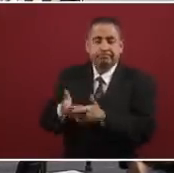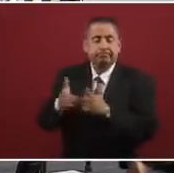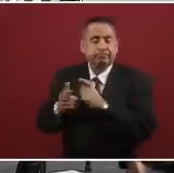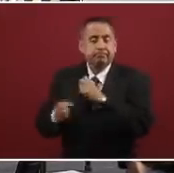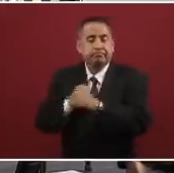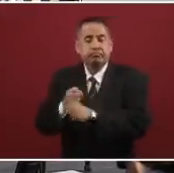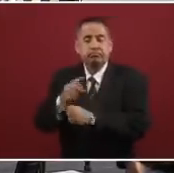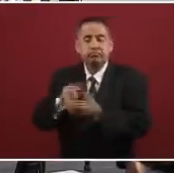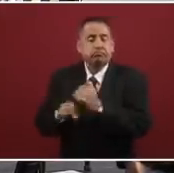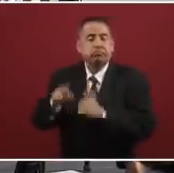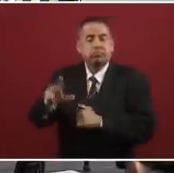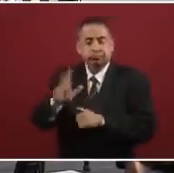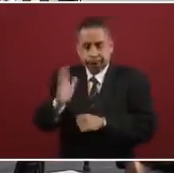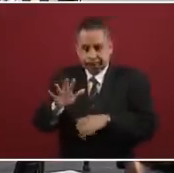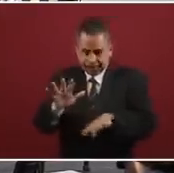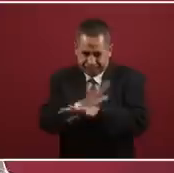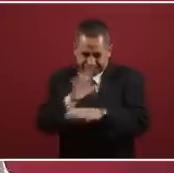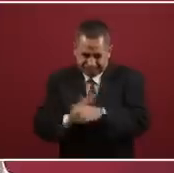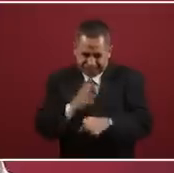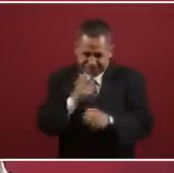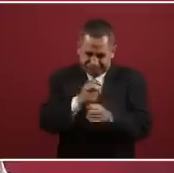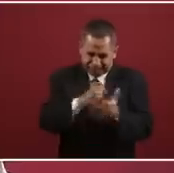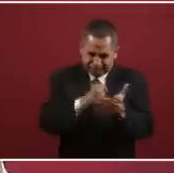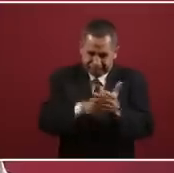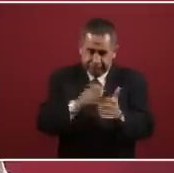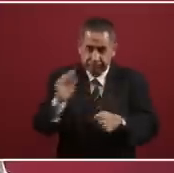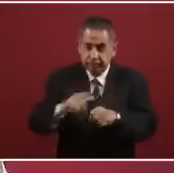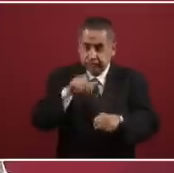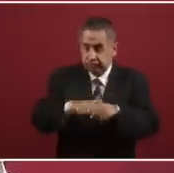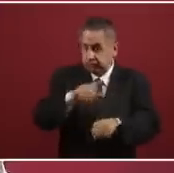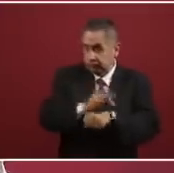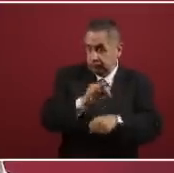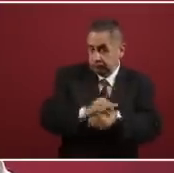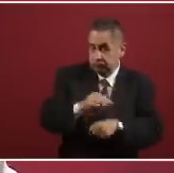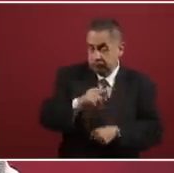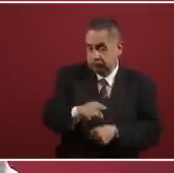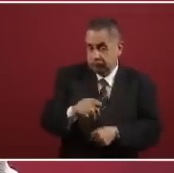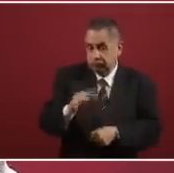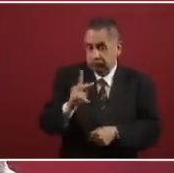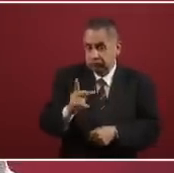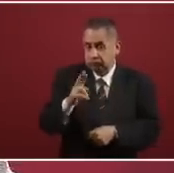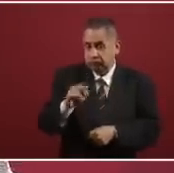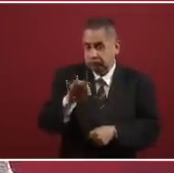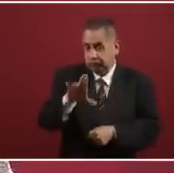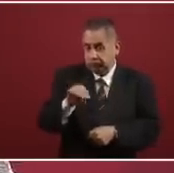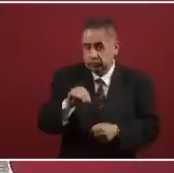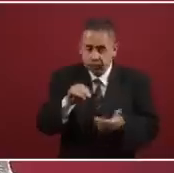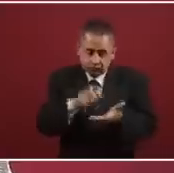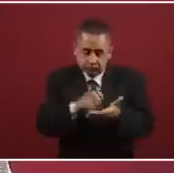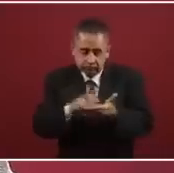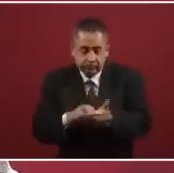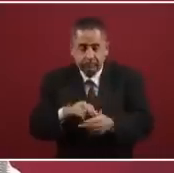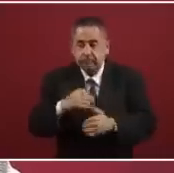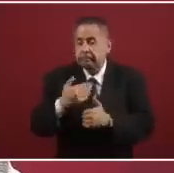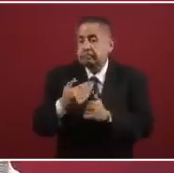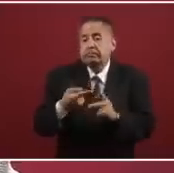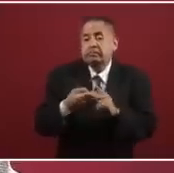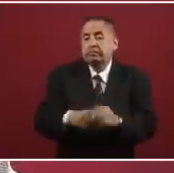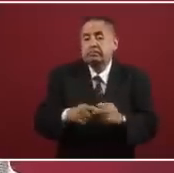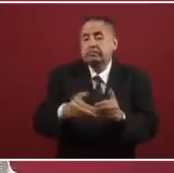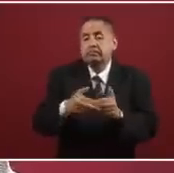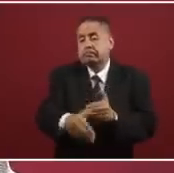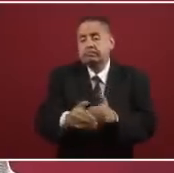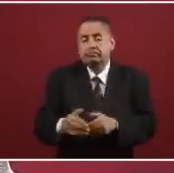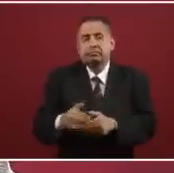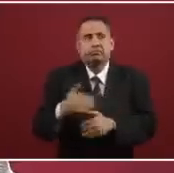2018, hizo reformas sustanciales a la Ley Federal de Protección al Consumidor, las cuales apenas van a entrar en vigor